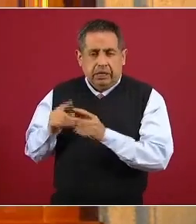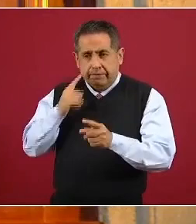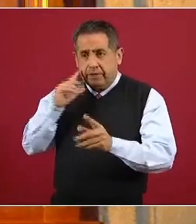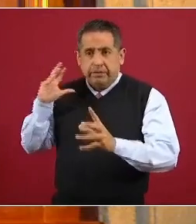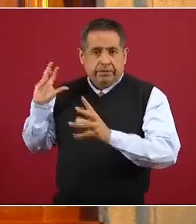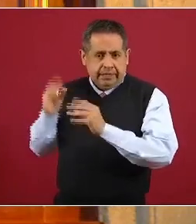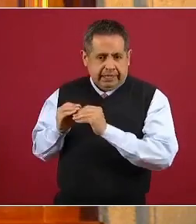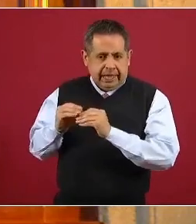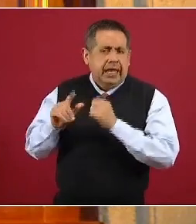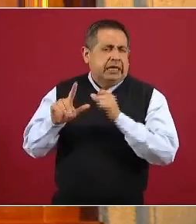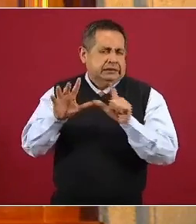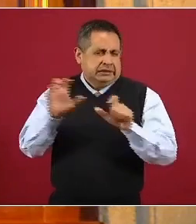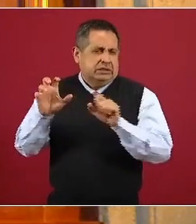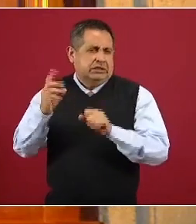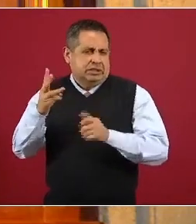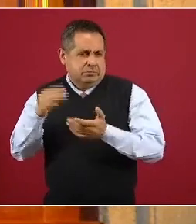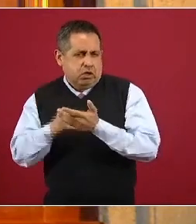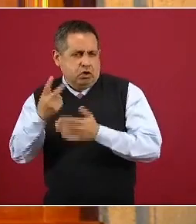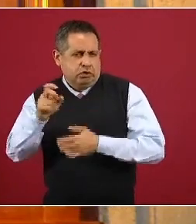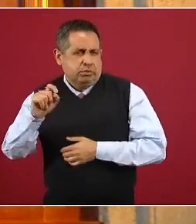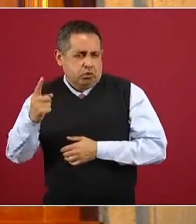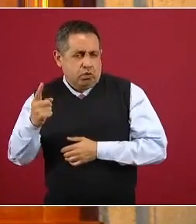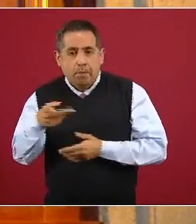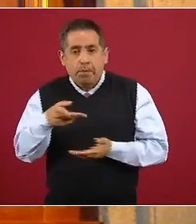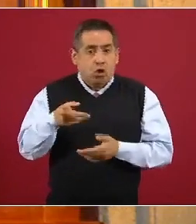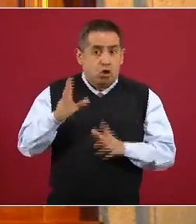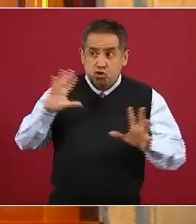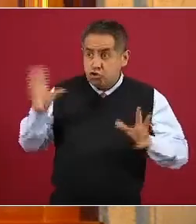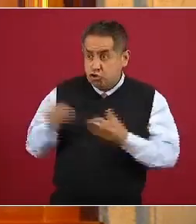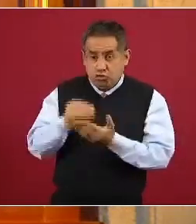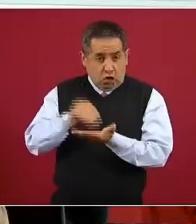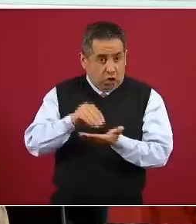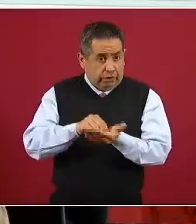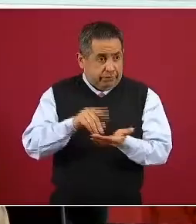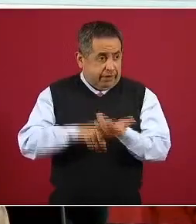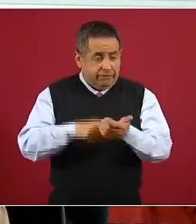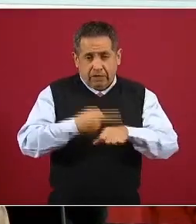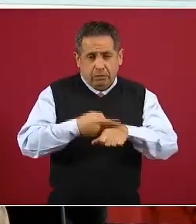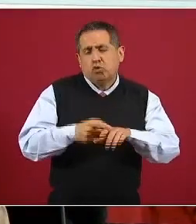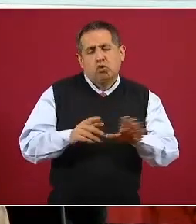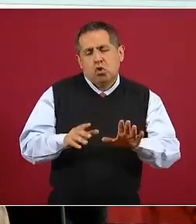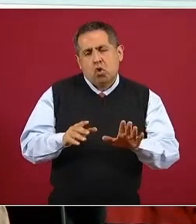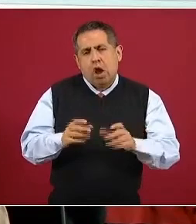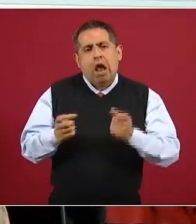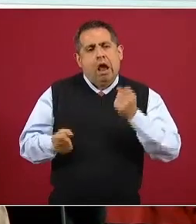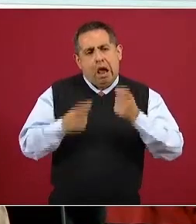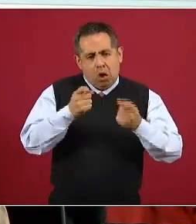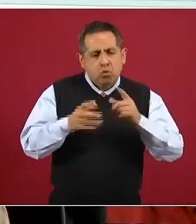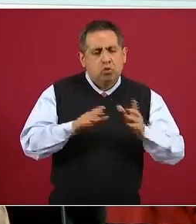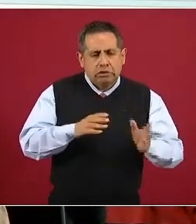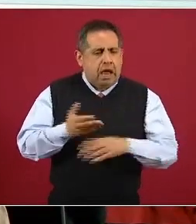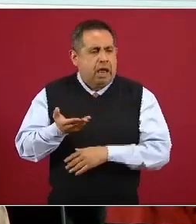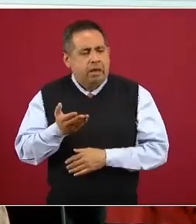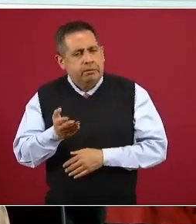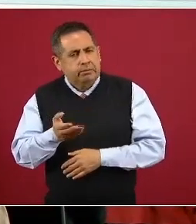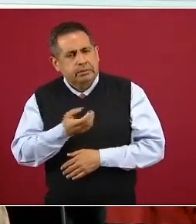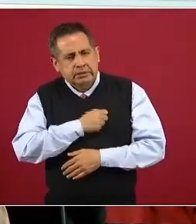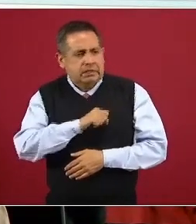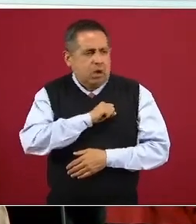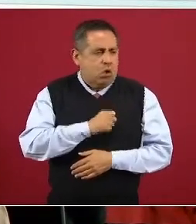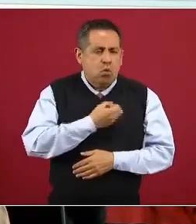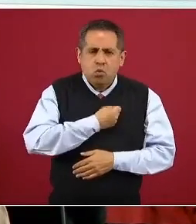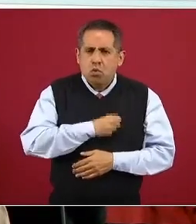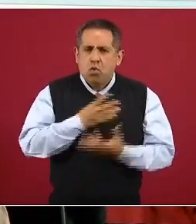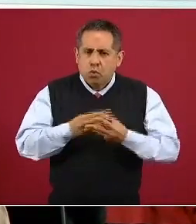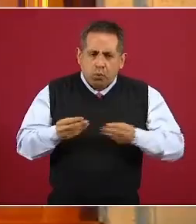tener 703.221 casos, no es que todas estas personas continúen enfermas. Recordemos, estamos ante una enfermedad aguda que